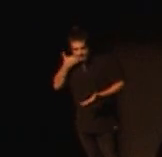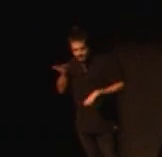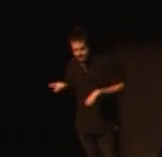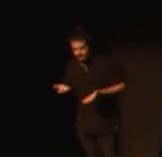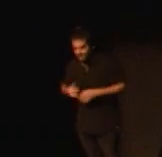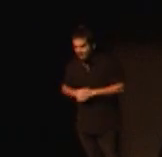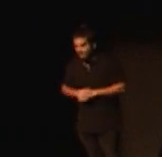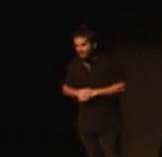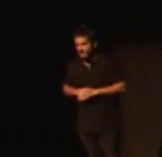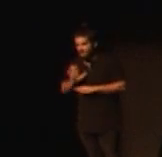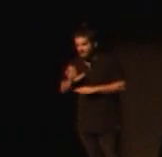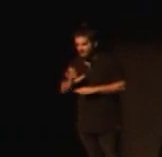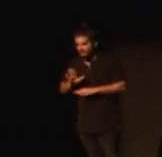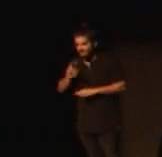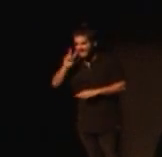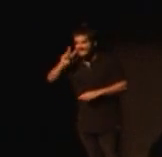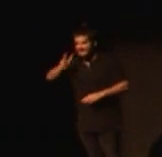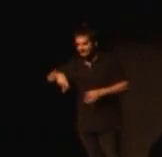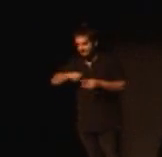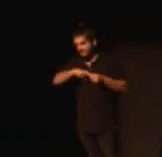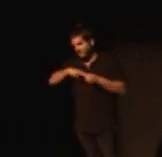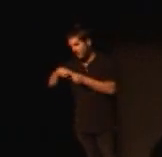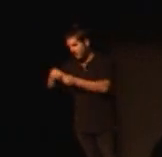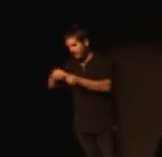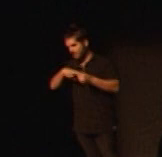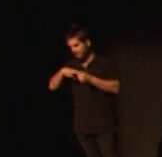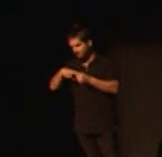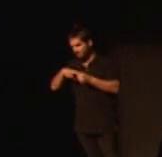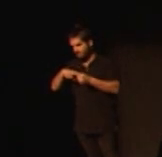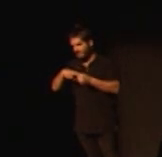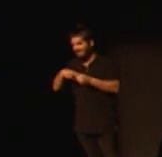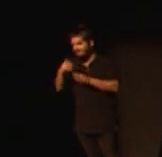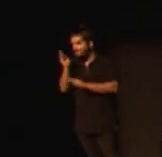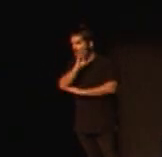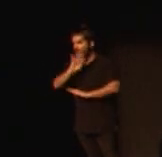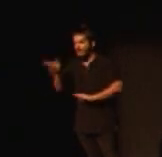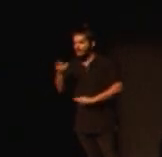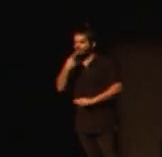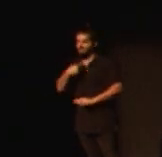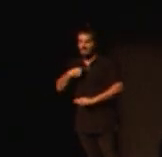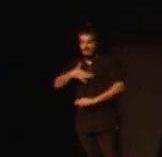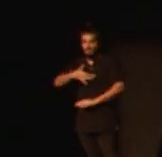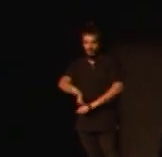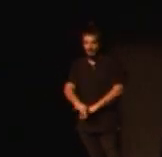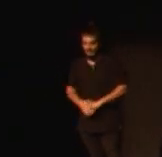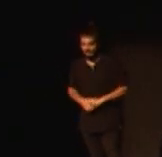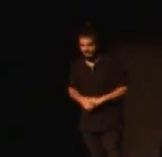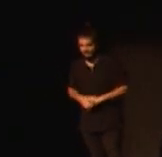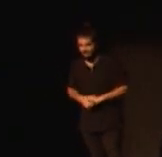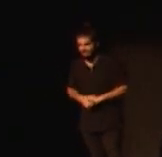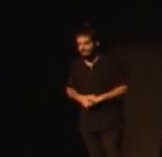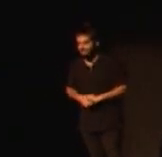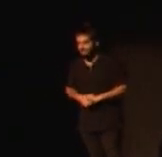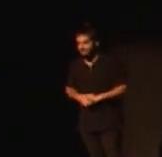ser solidario, es sin duda el mayor piropo, el mayor galardón que me podían dar. Desde